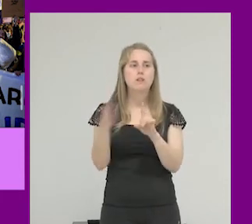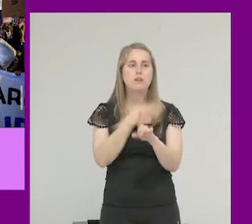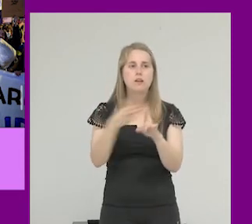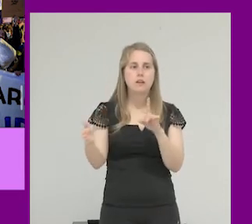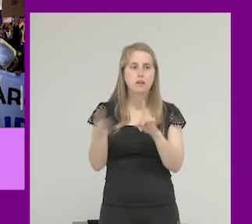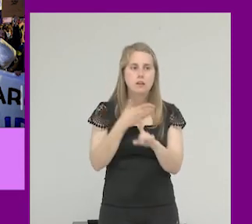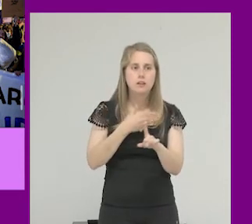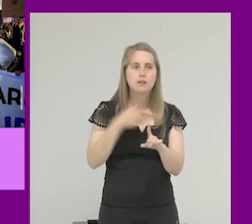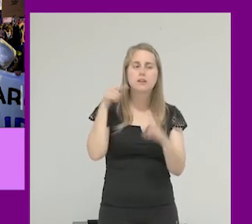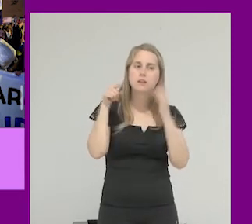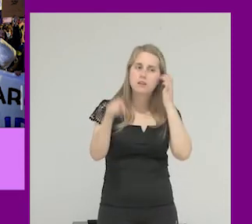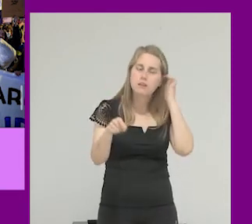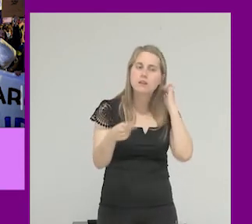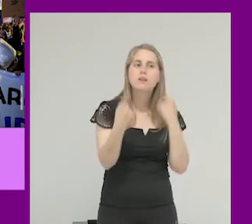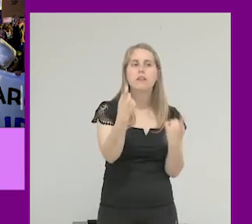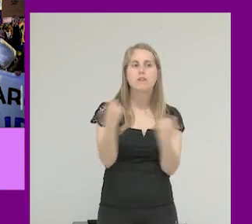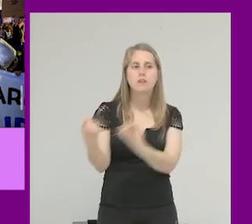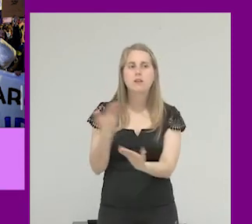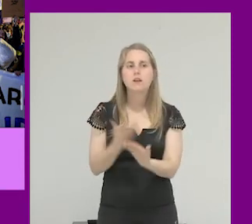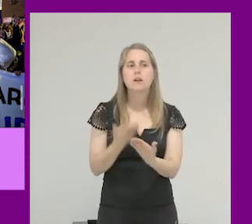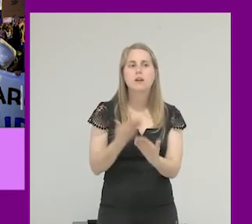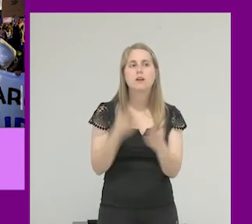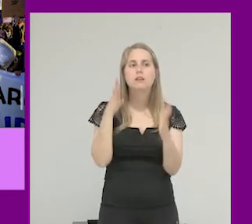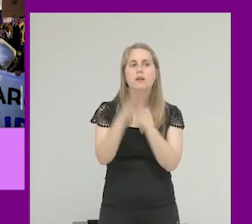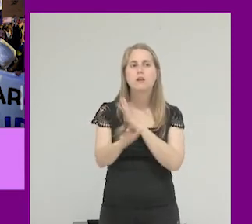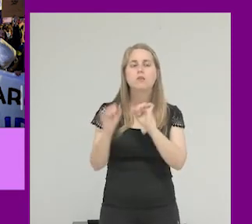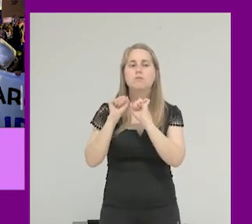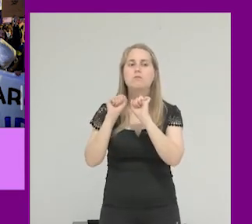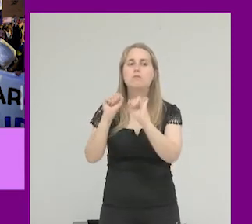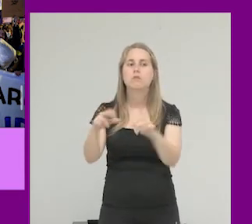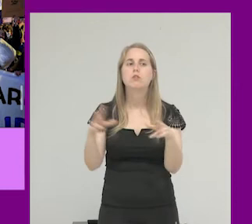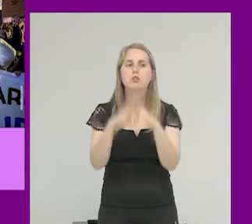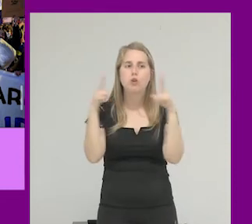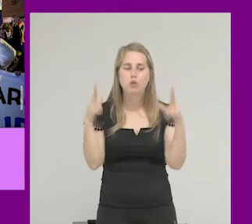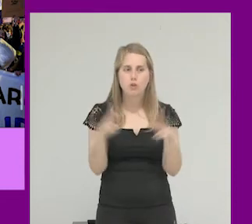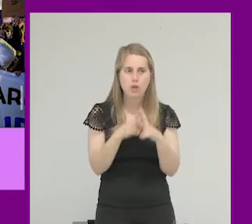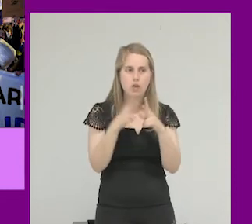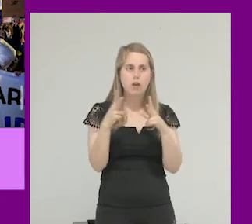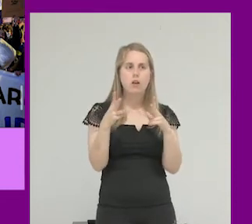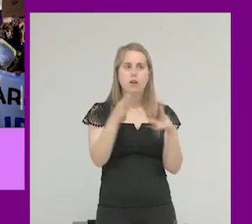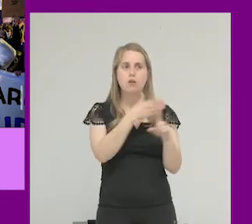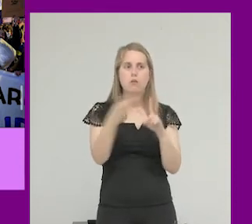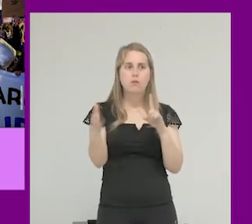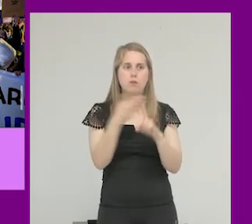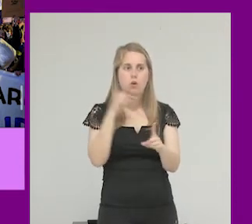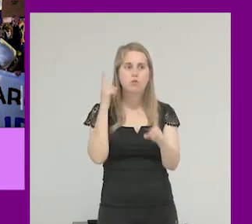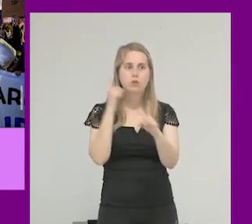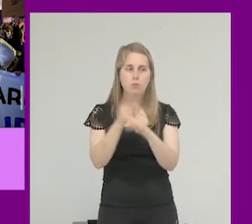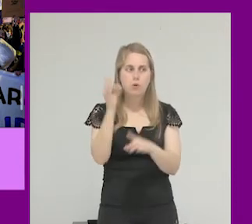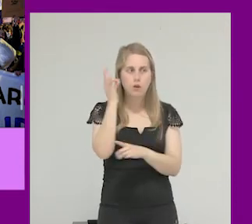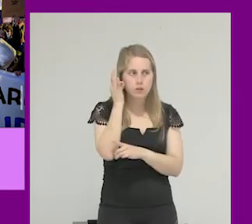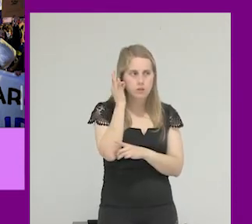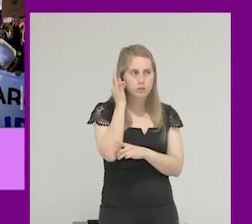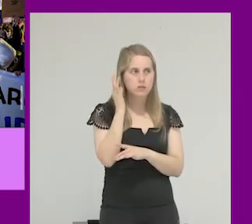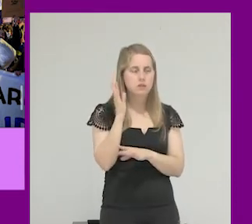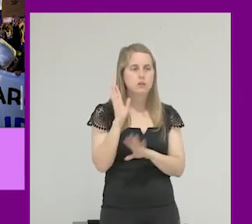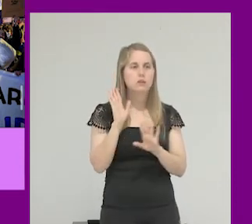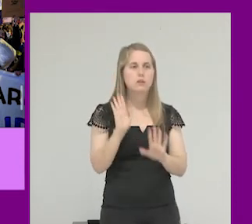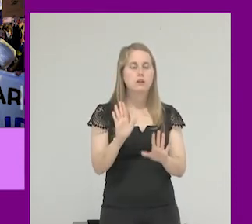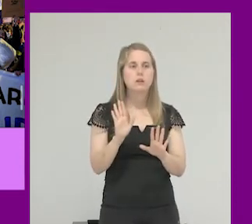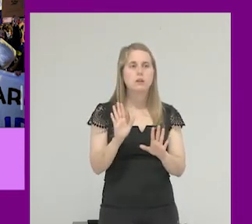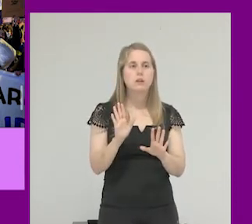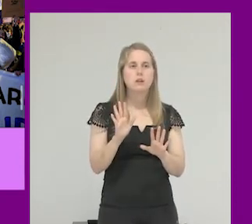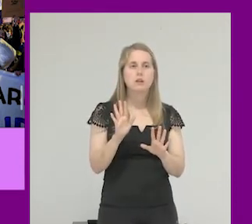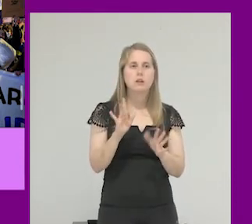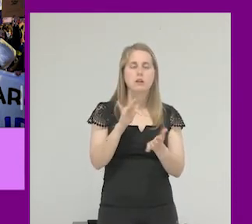esencial, como muestra del rechazo social a la violencia estructural contra las mujeres. Sin embargo, el mayor